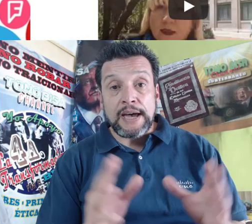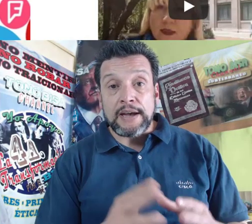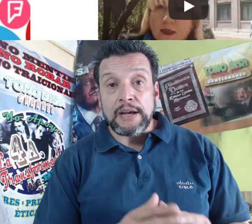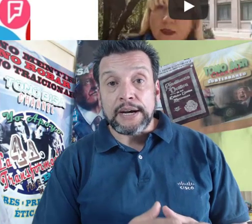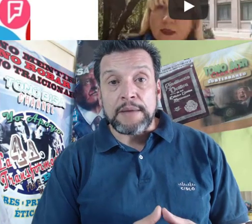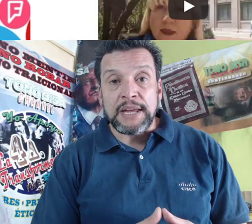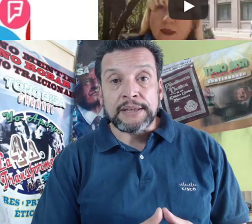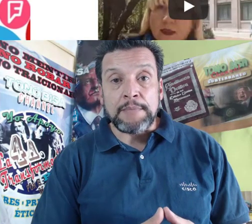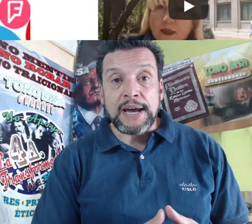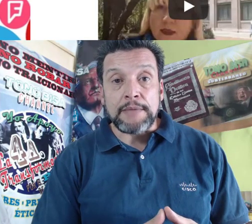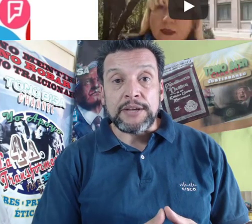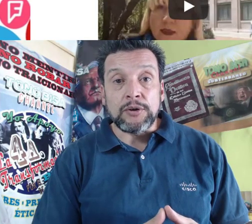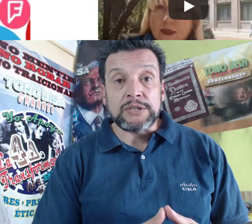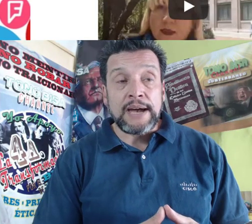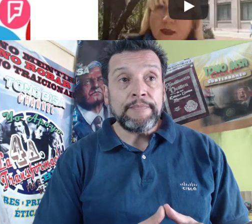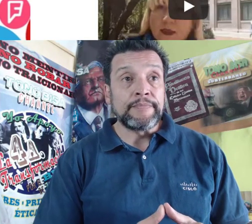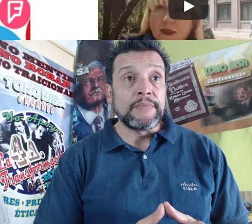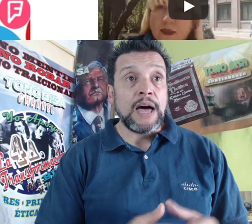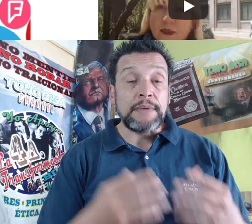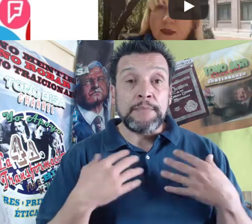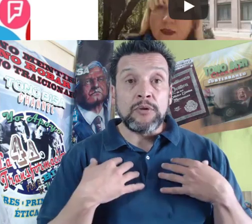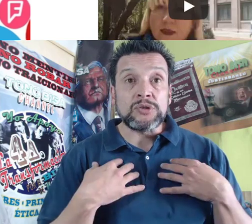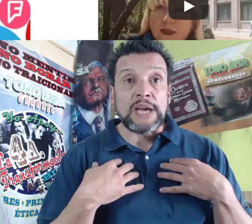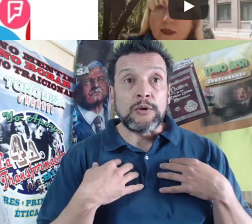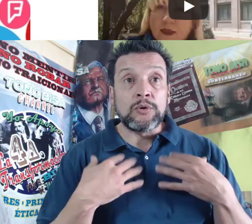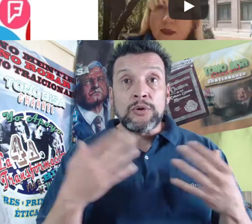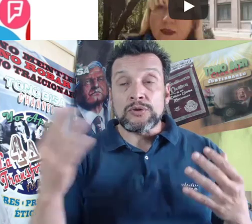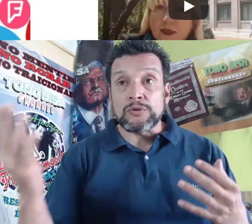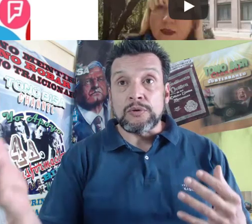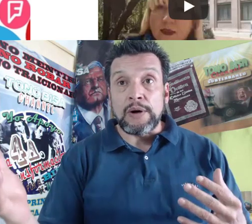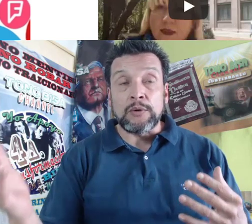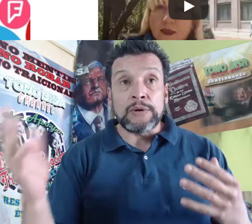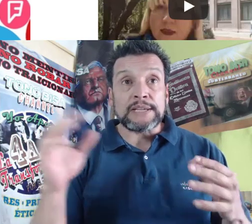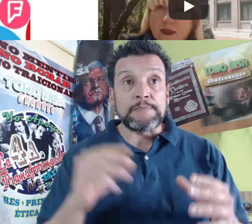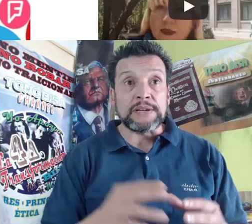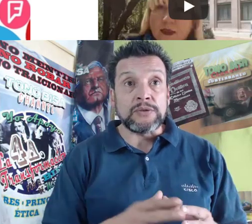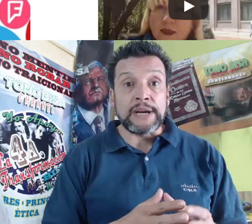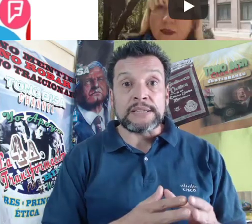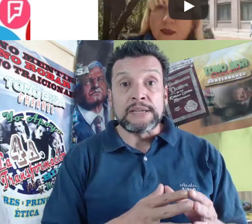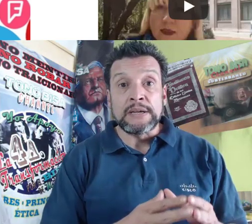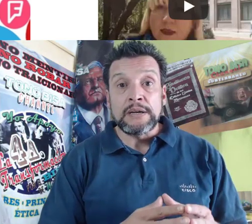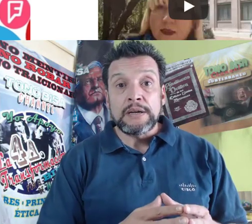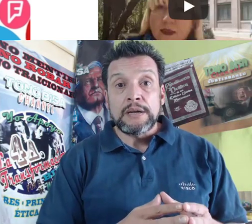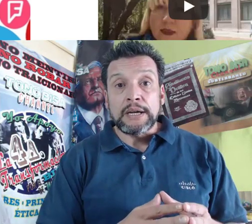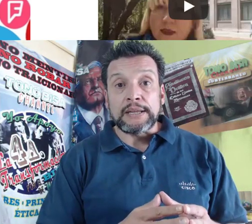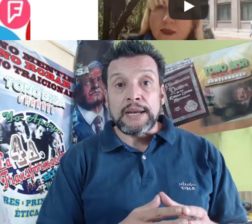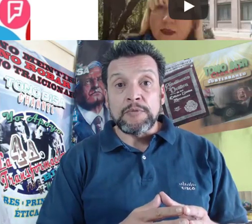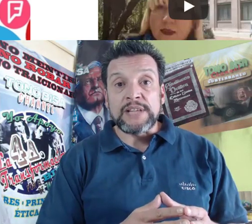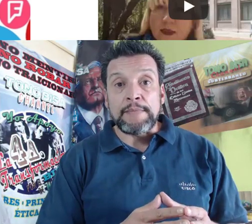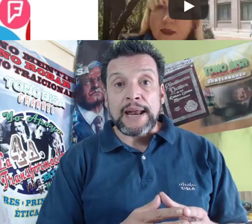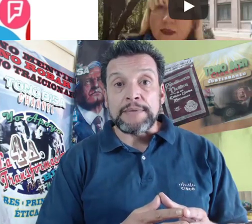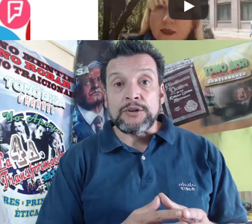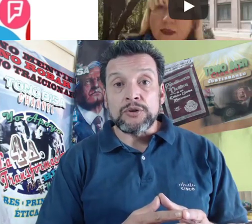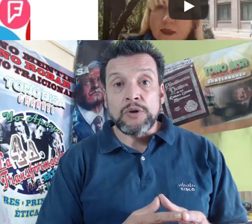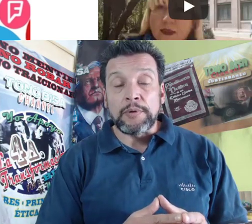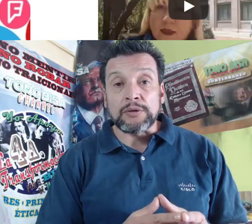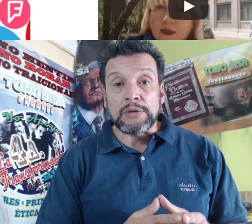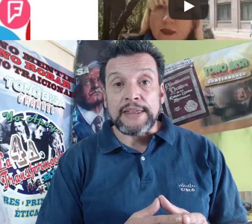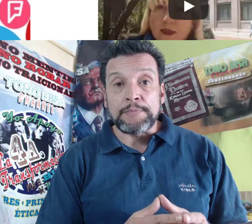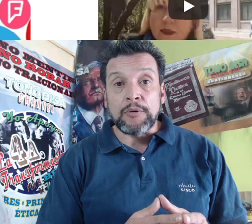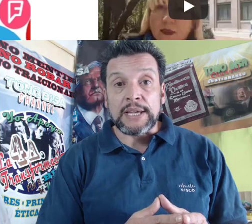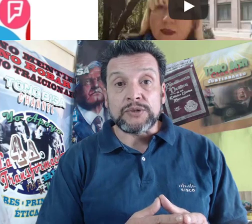Tenemos esta herramienta maravillosa. Habemos algunos o algunas personas que tenemos la